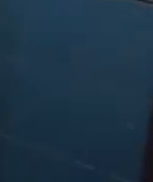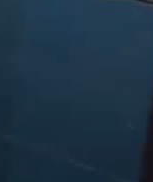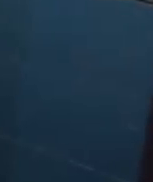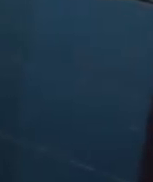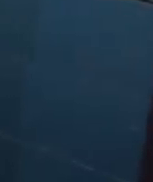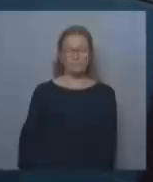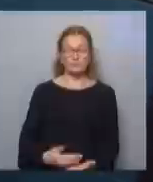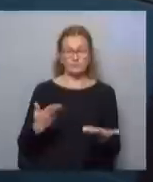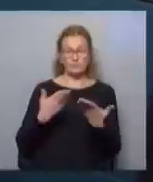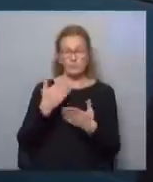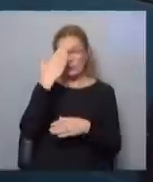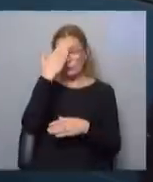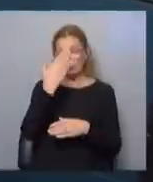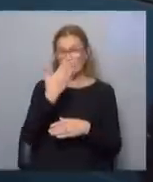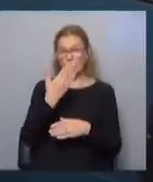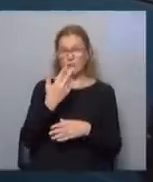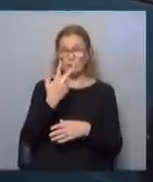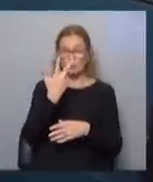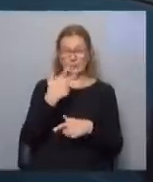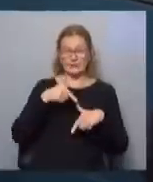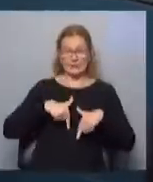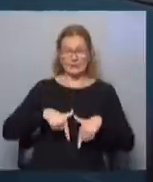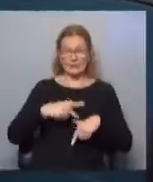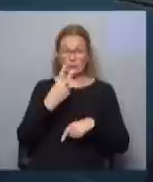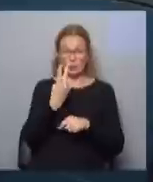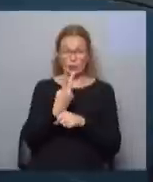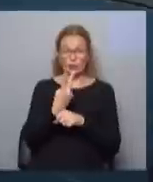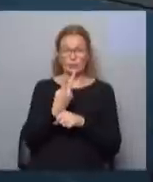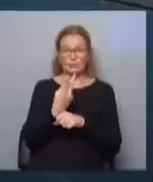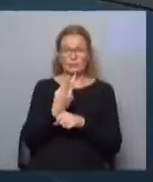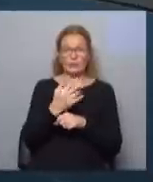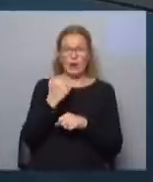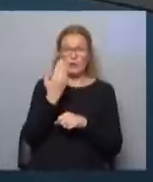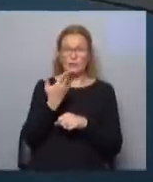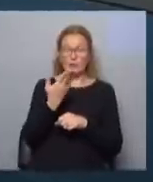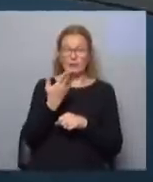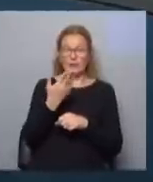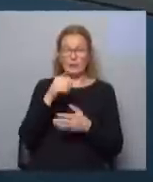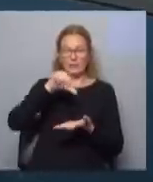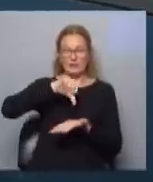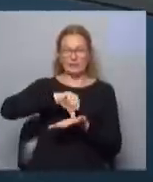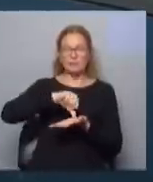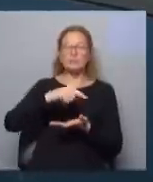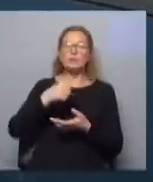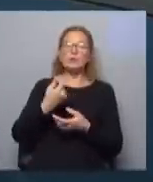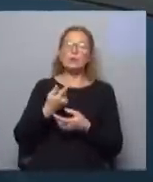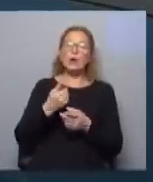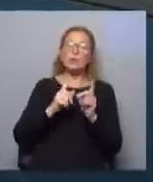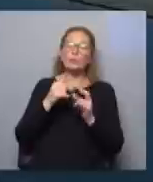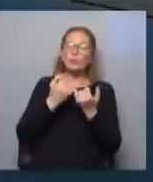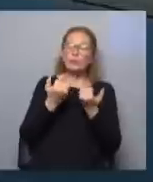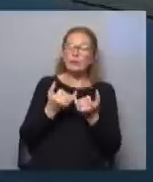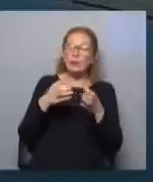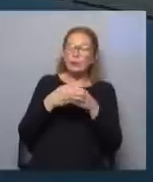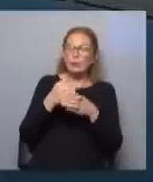actualmente el frente amplio cuenta con tres intendentes dos de ellos del interior del país de hecho hace algunos días la fuerza